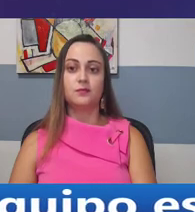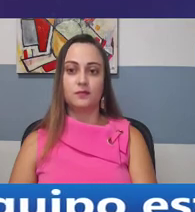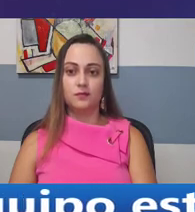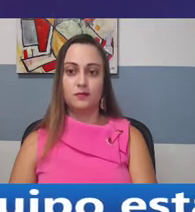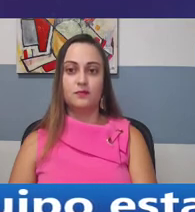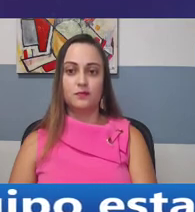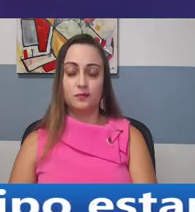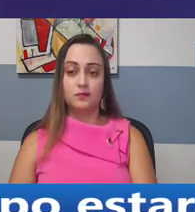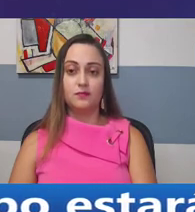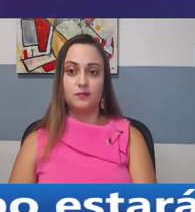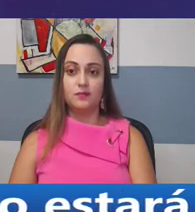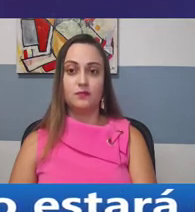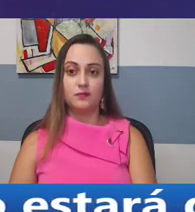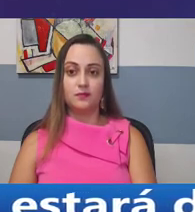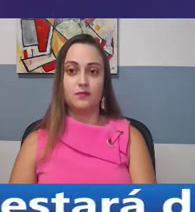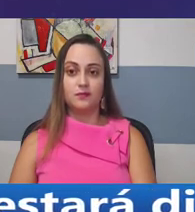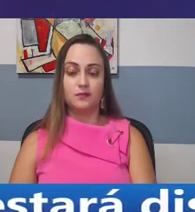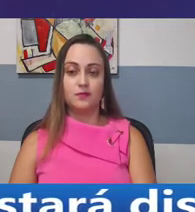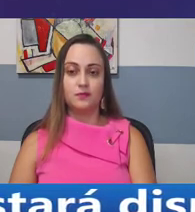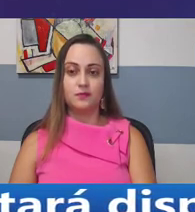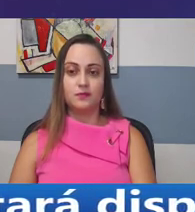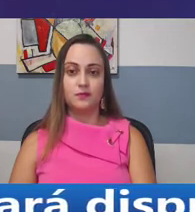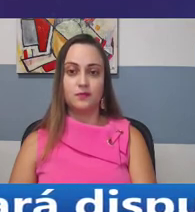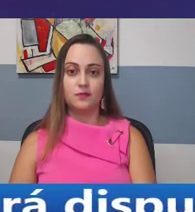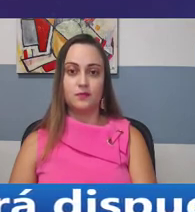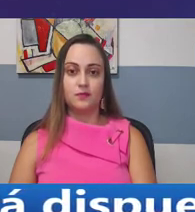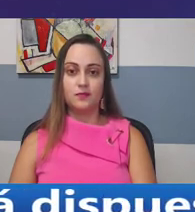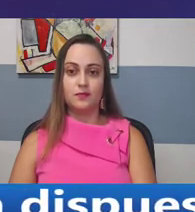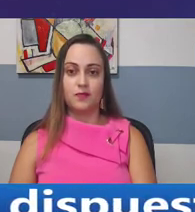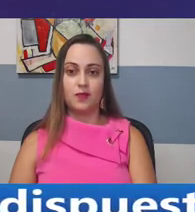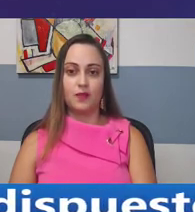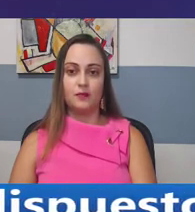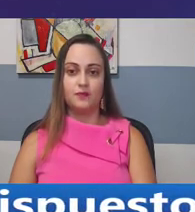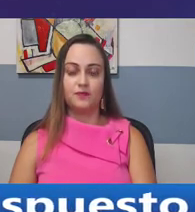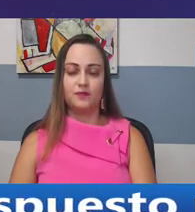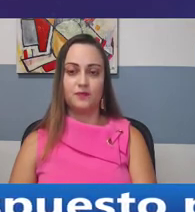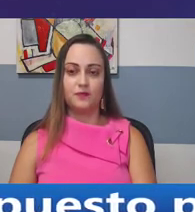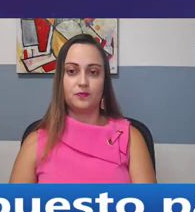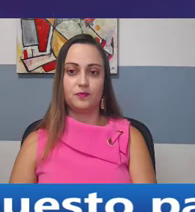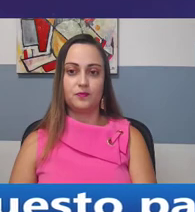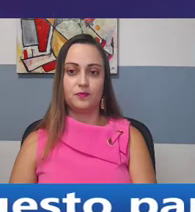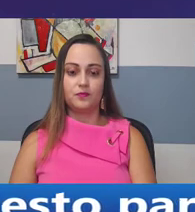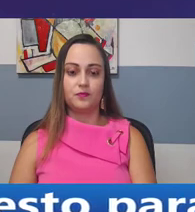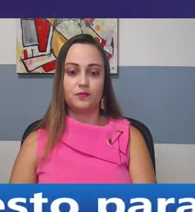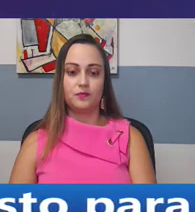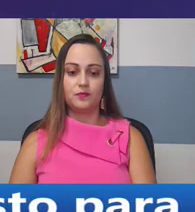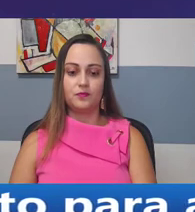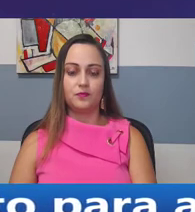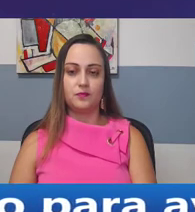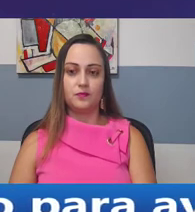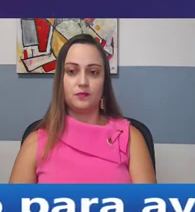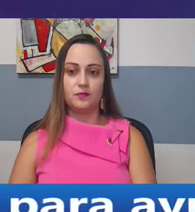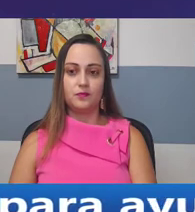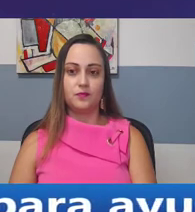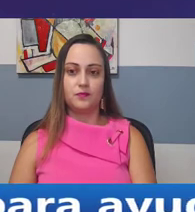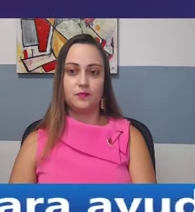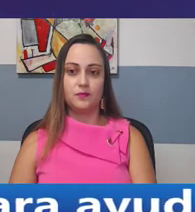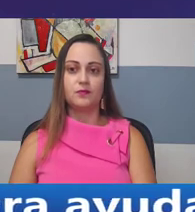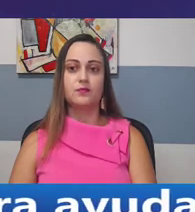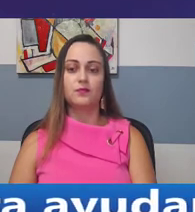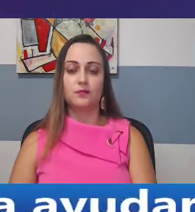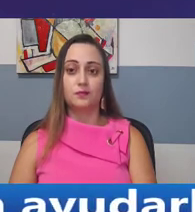Esa es otra buena. Otra buena de las cosas buenas que tiene ser real estate. Que no necesariamente tienes que pagar una oficina.